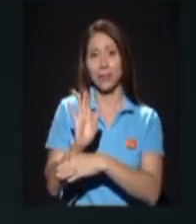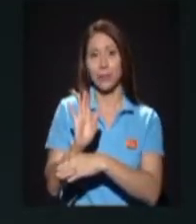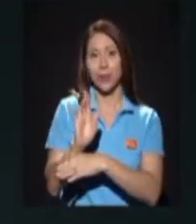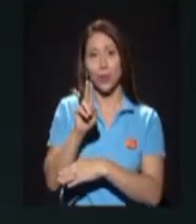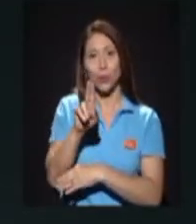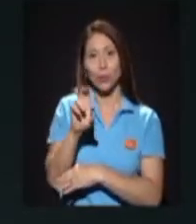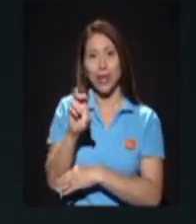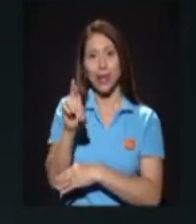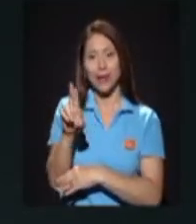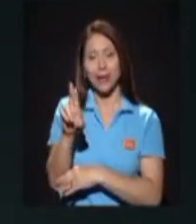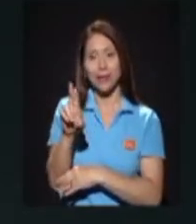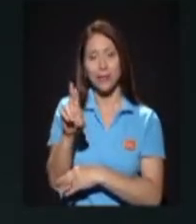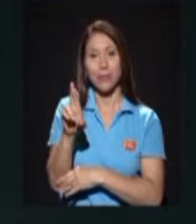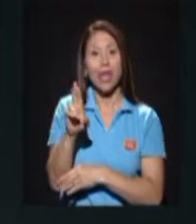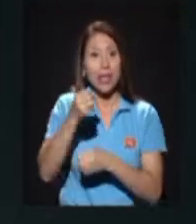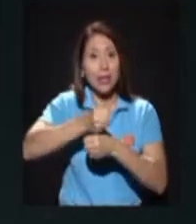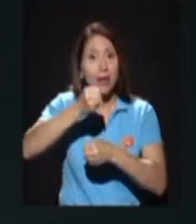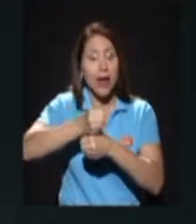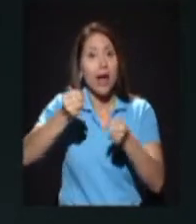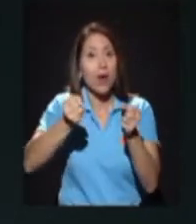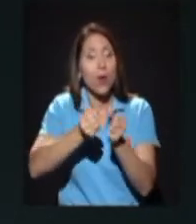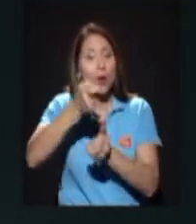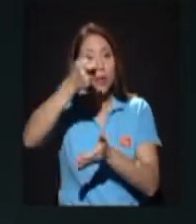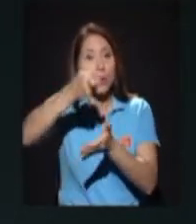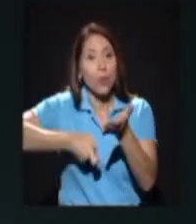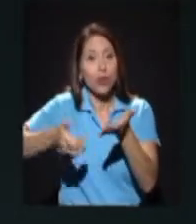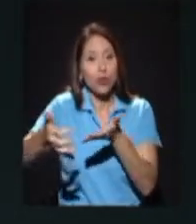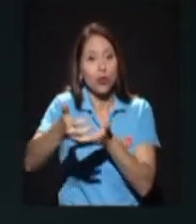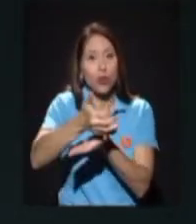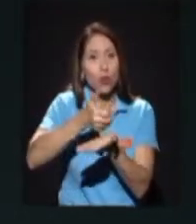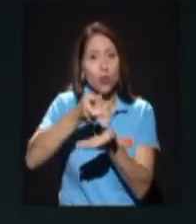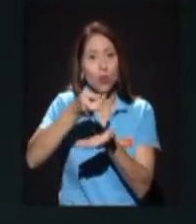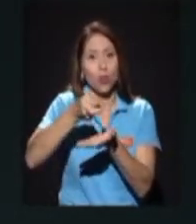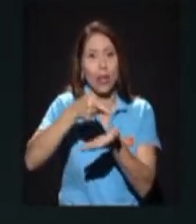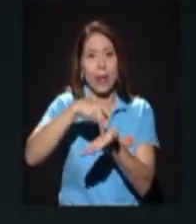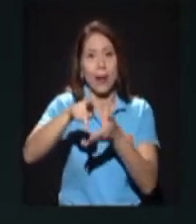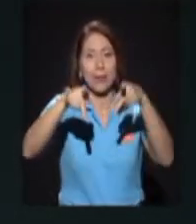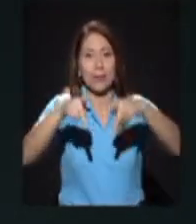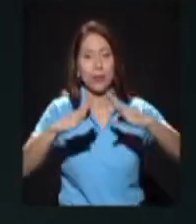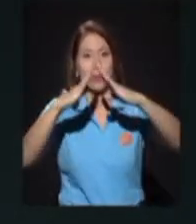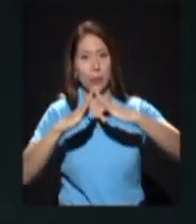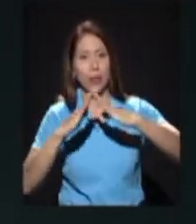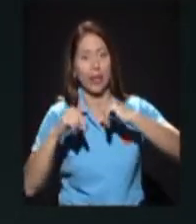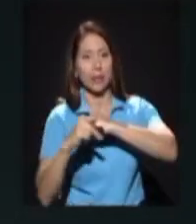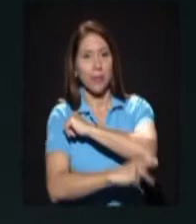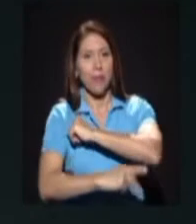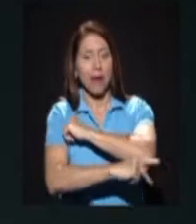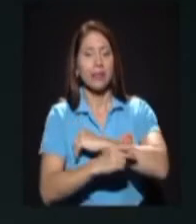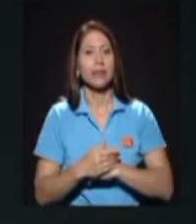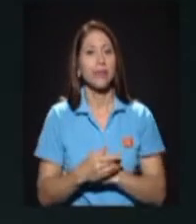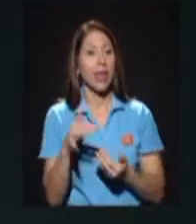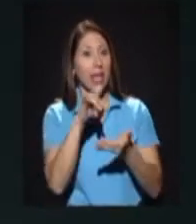Canal UCR, que se paga con los impuestos que tributan los habitantes de este país. Y en